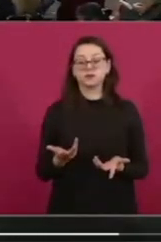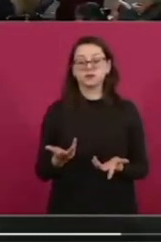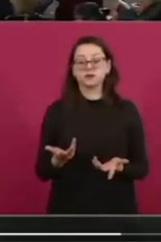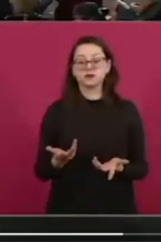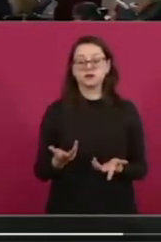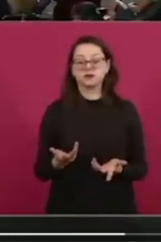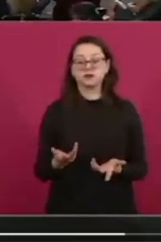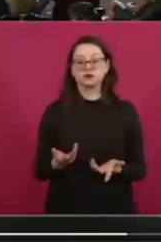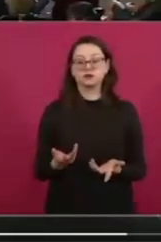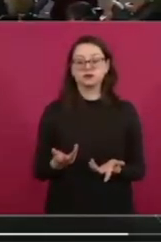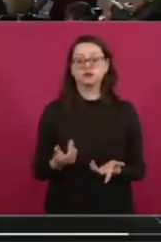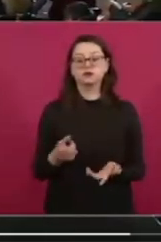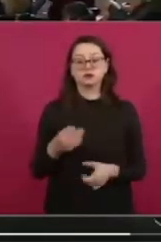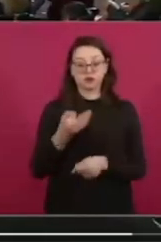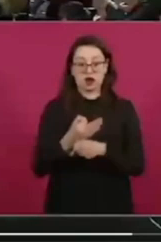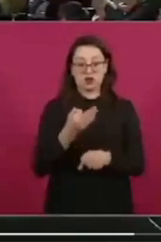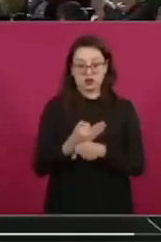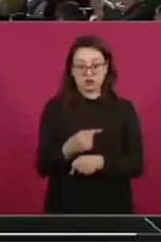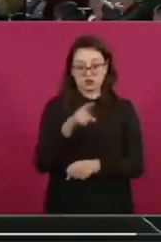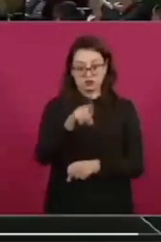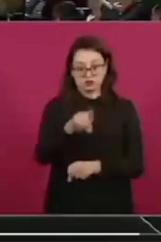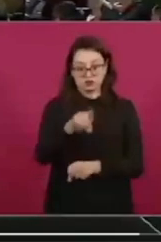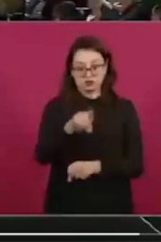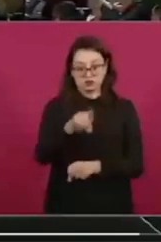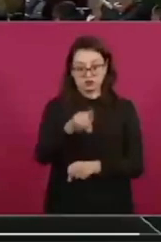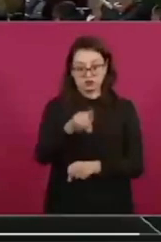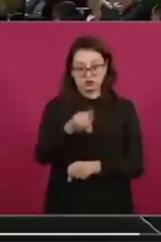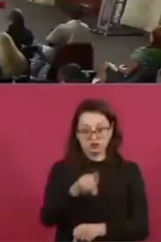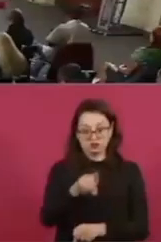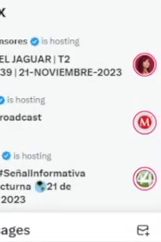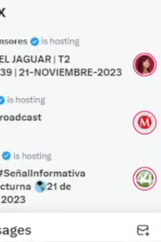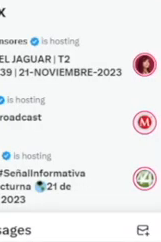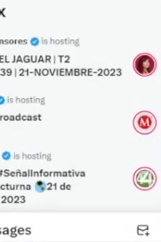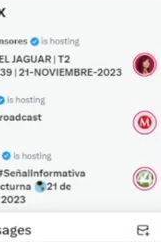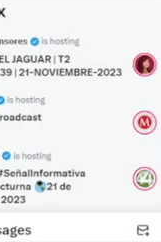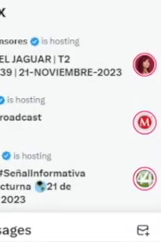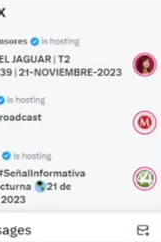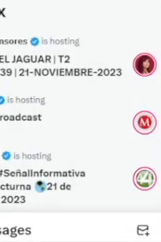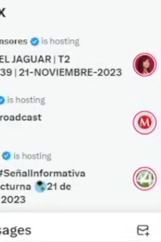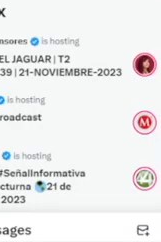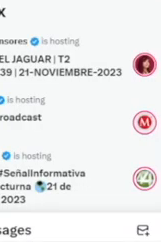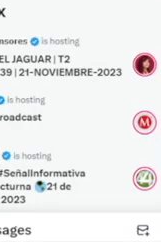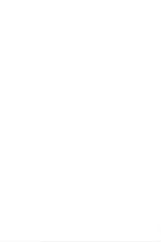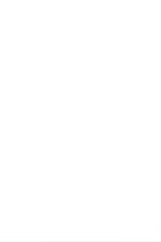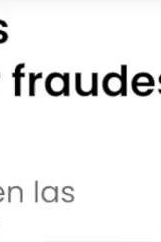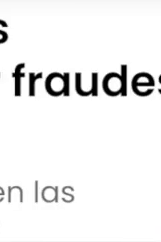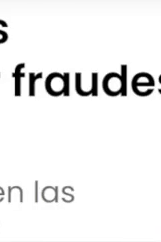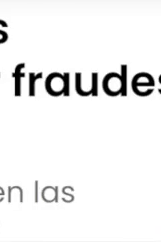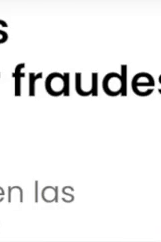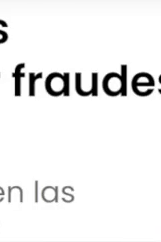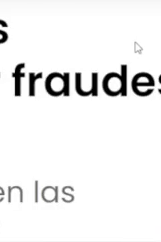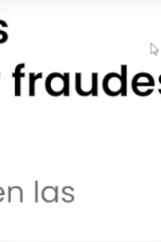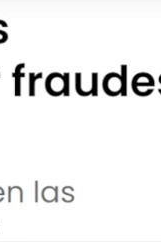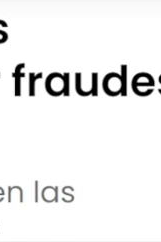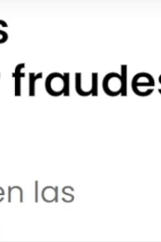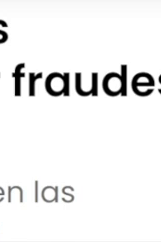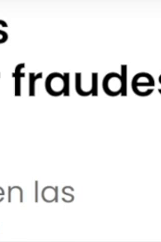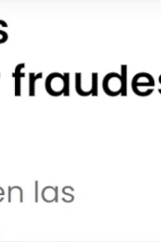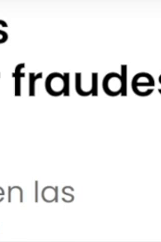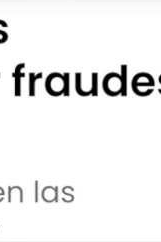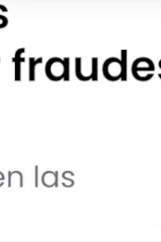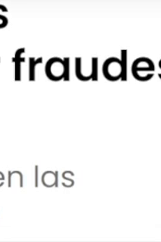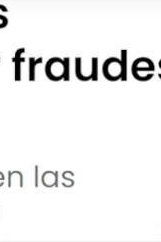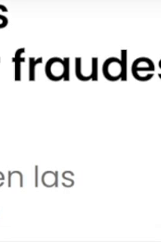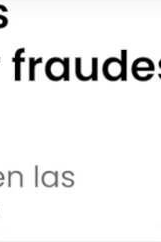esto se ventile. Y bueno, pues aquí está la respuesta del presidente, e incluso